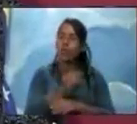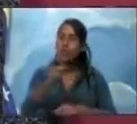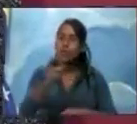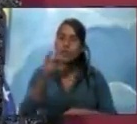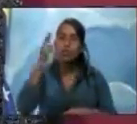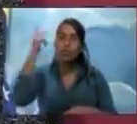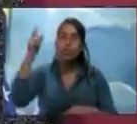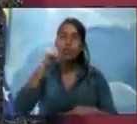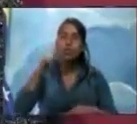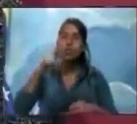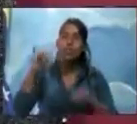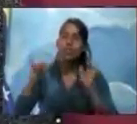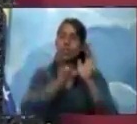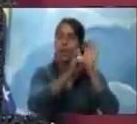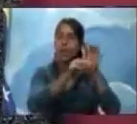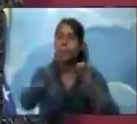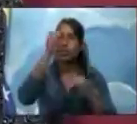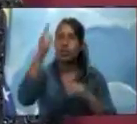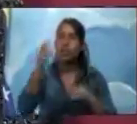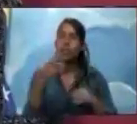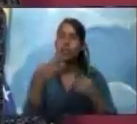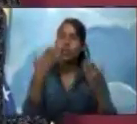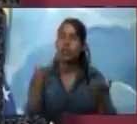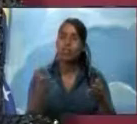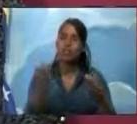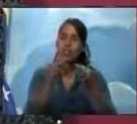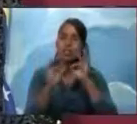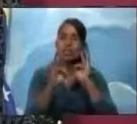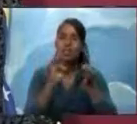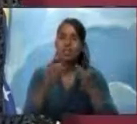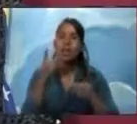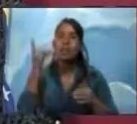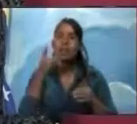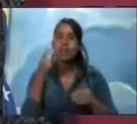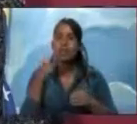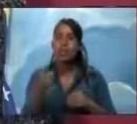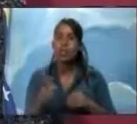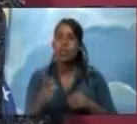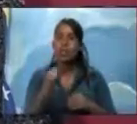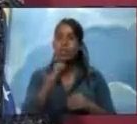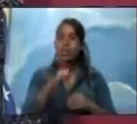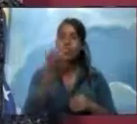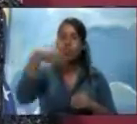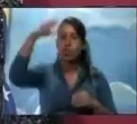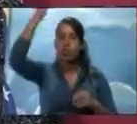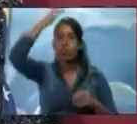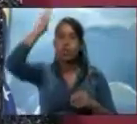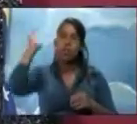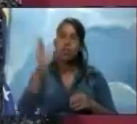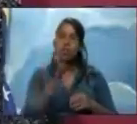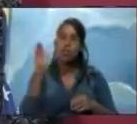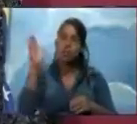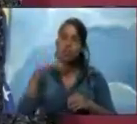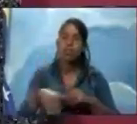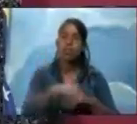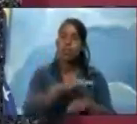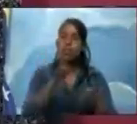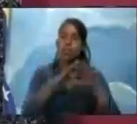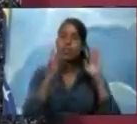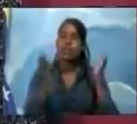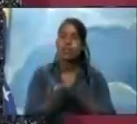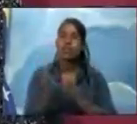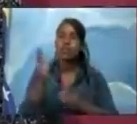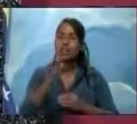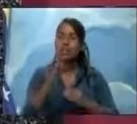Nabucodonosor vio esta imagen, Dios le dio la interpretación a través de Daniel y le dijo que esos eran los reinos que iban a venir sobre la tierra. Y